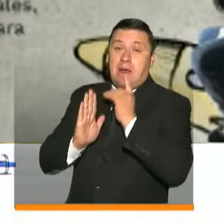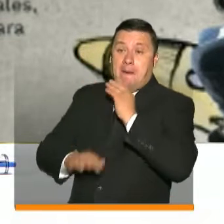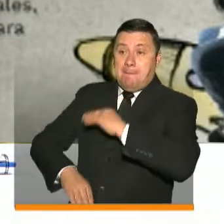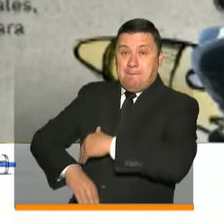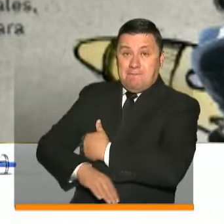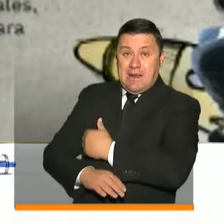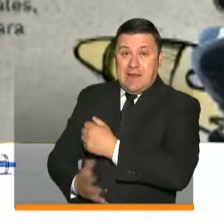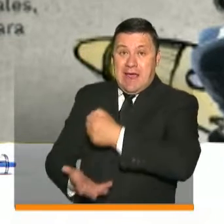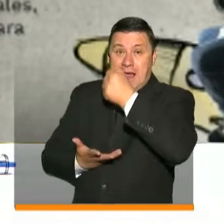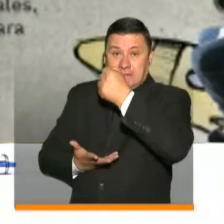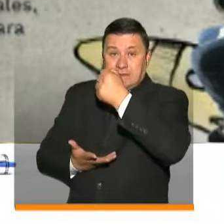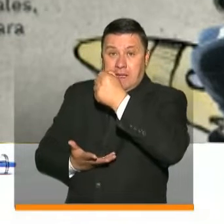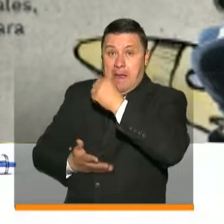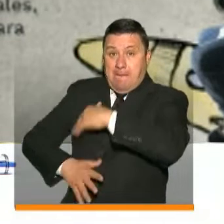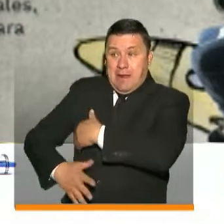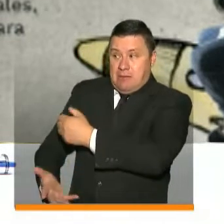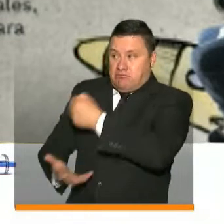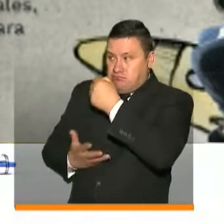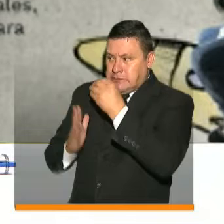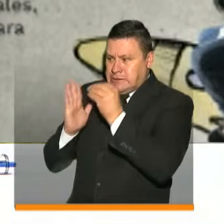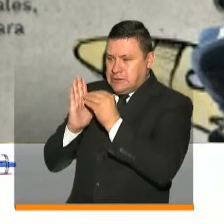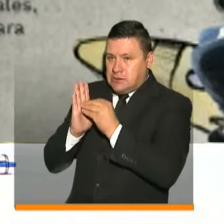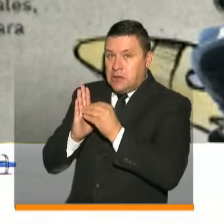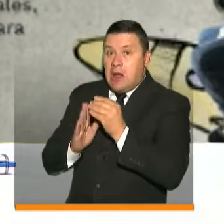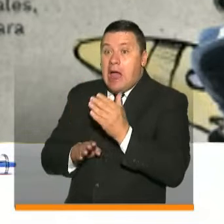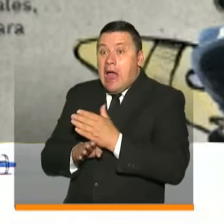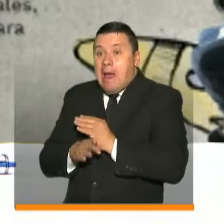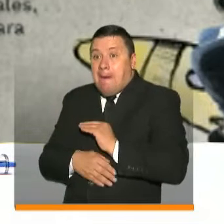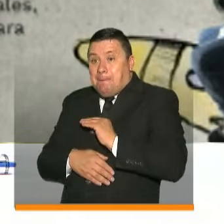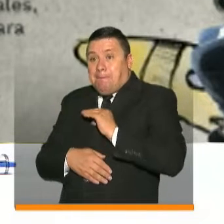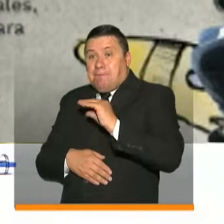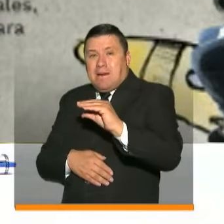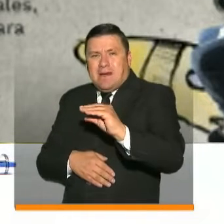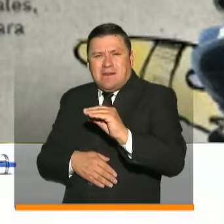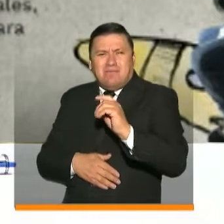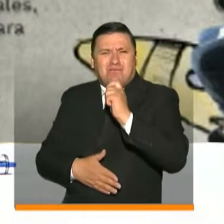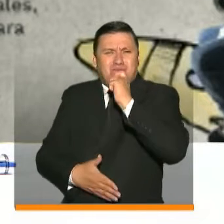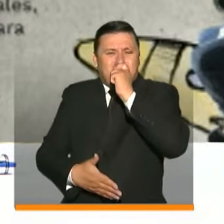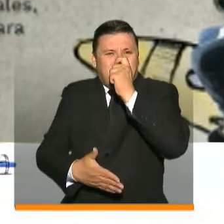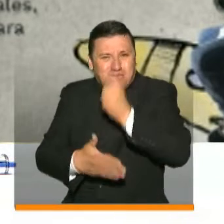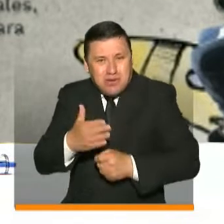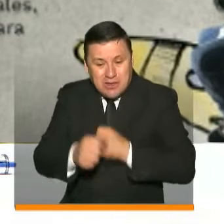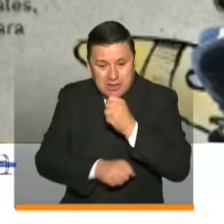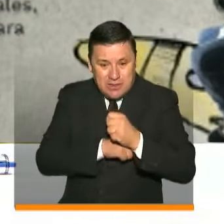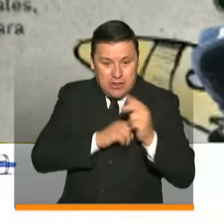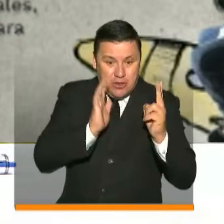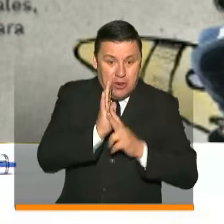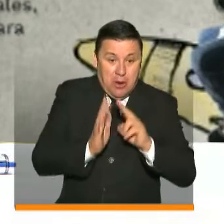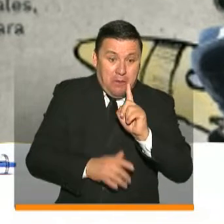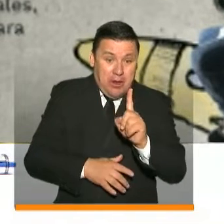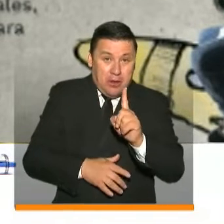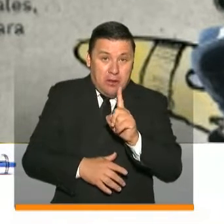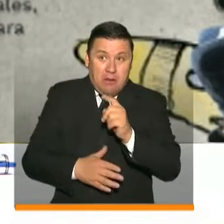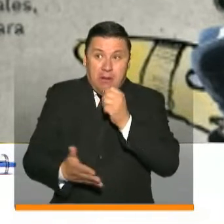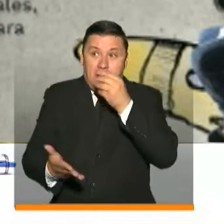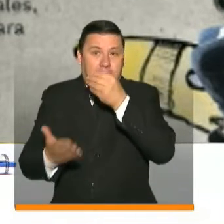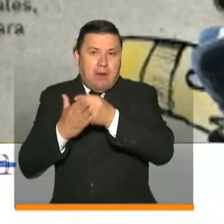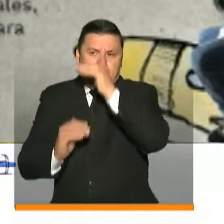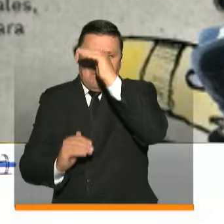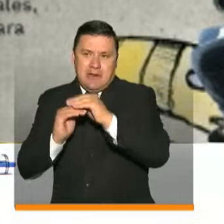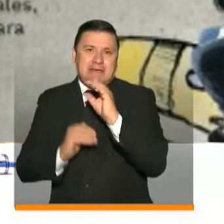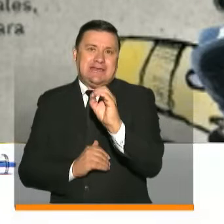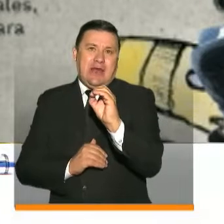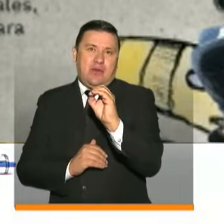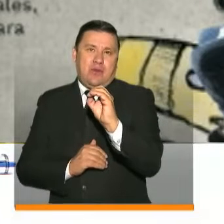ministerio de hacienda para que los anticipos del impuesto de renta del año 2021 bajen a